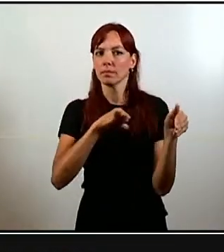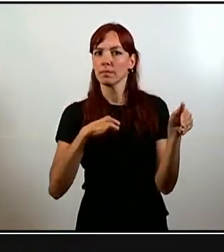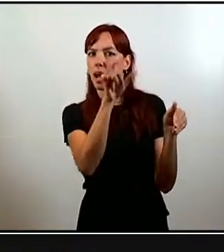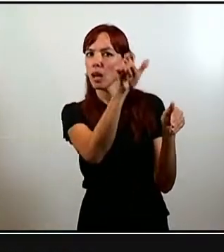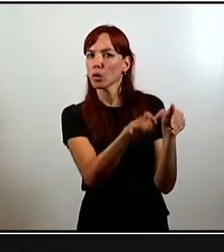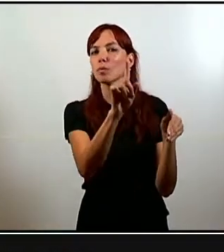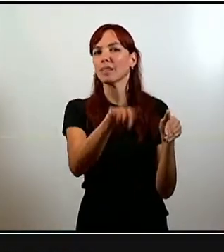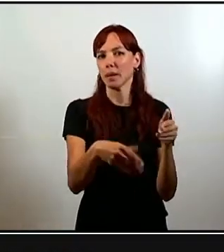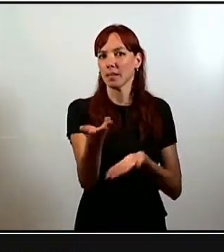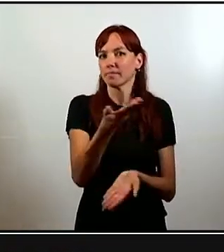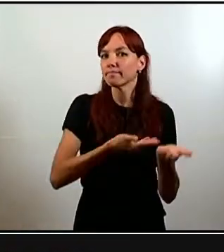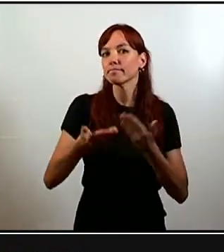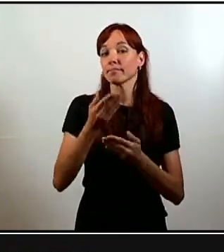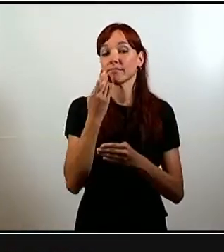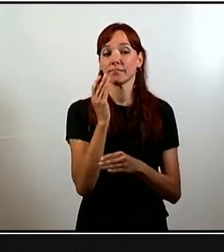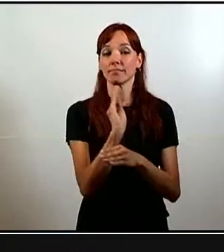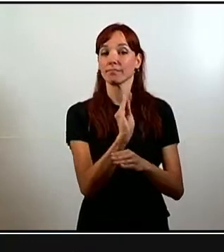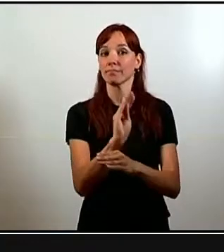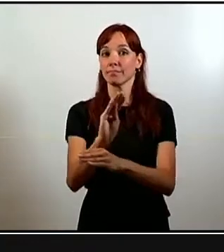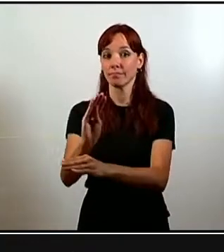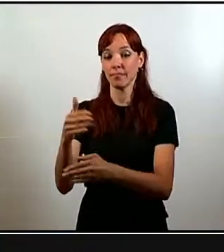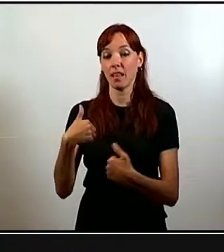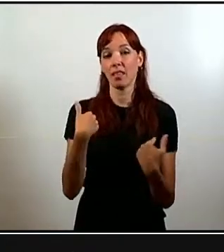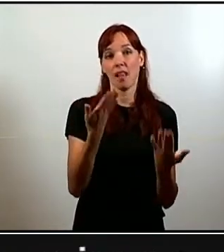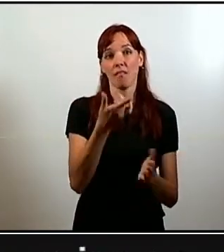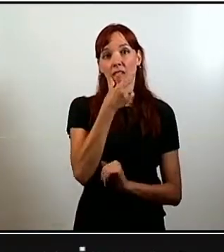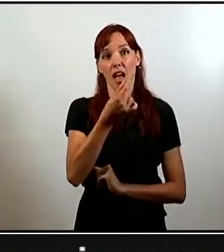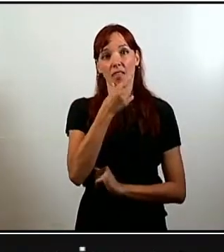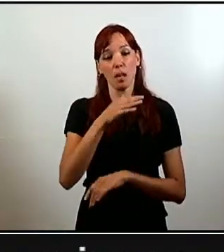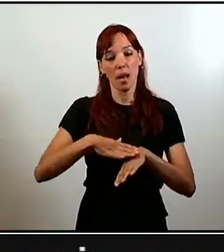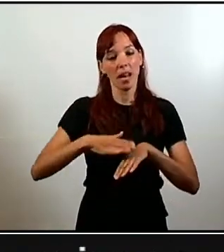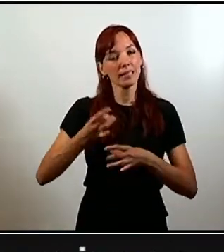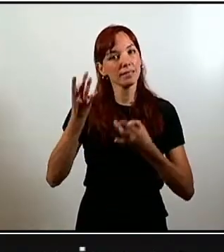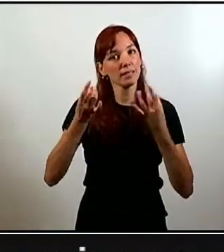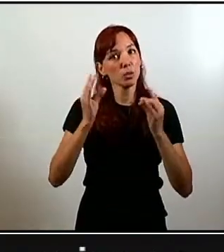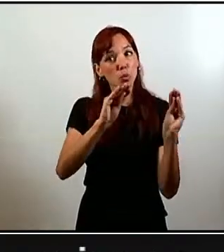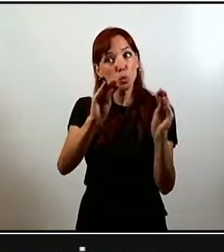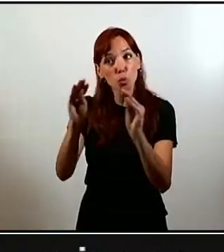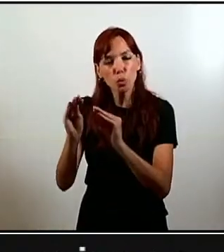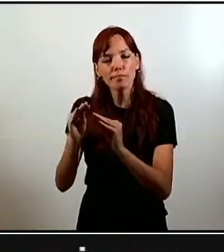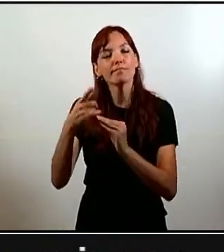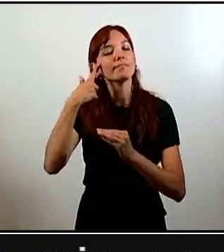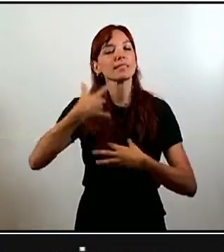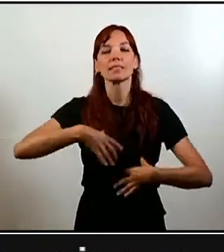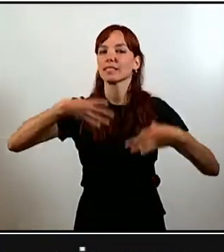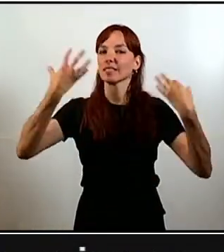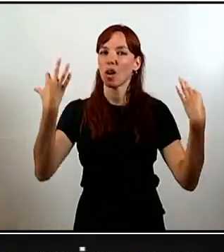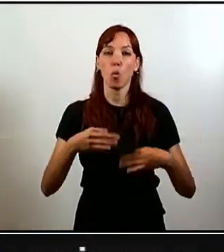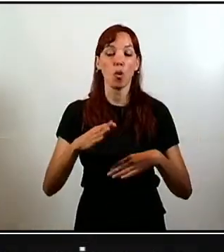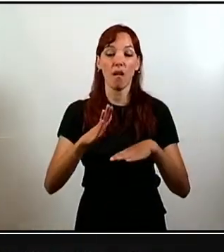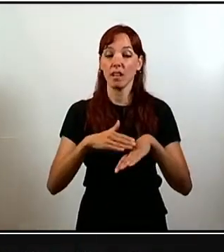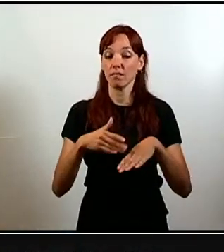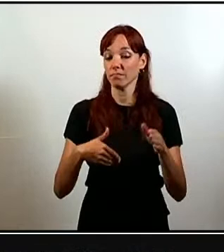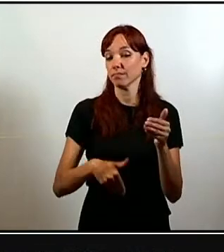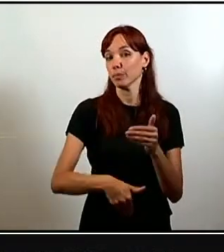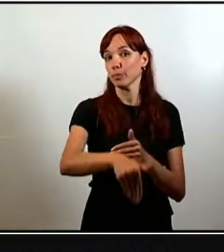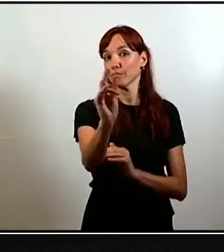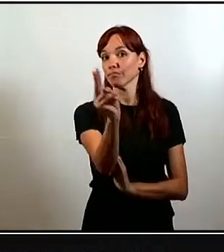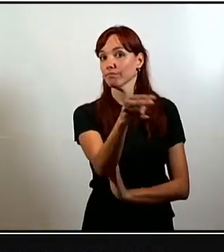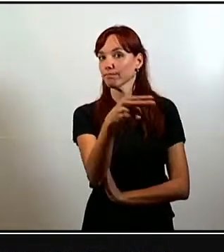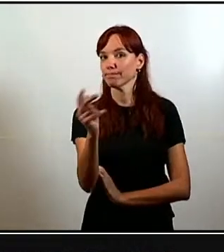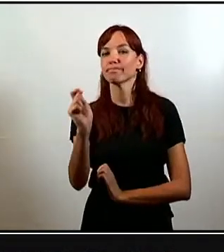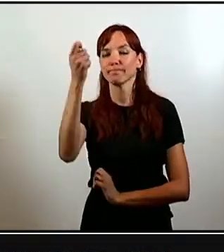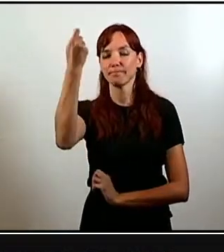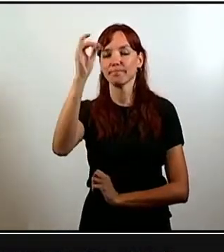y si las cuidamos y les facilitamos su actividad, pues yo estoy convencida de que los resultados que todos deseamos